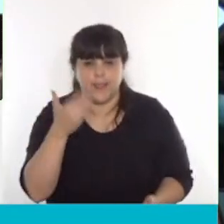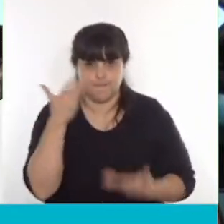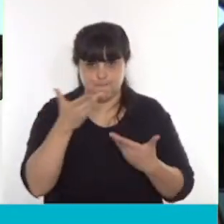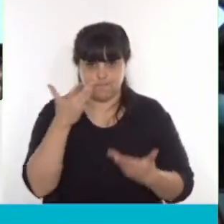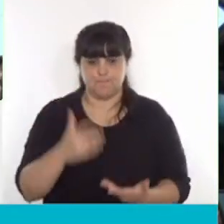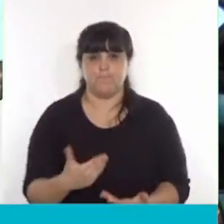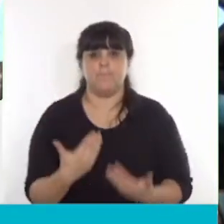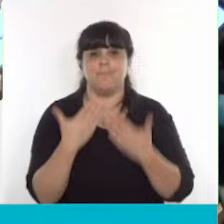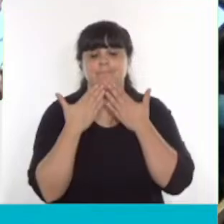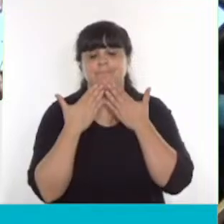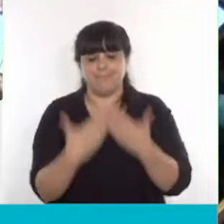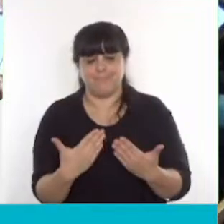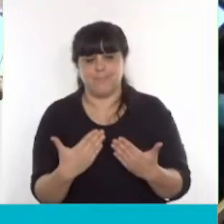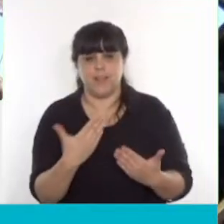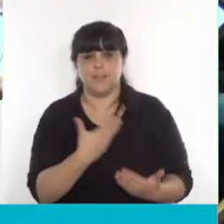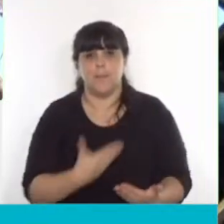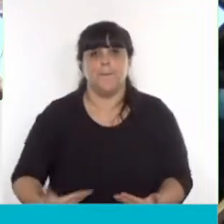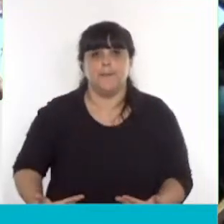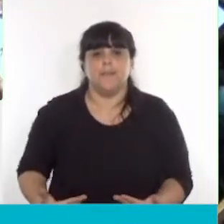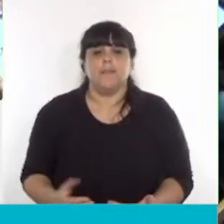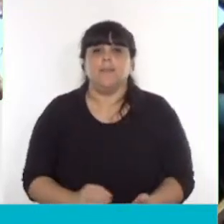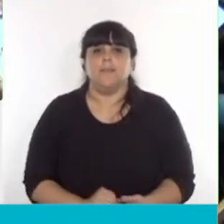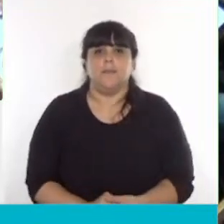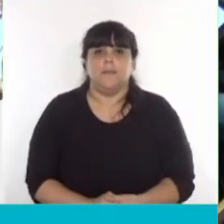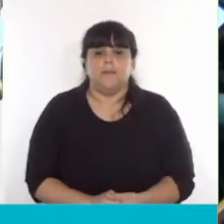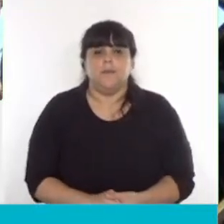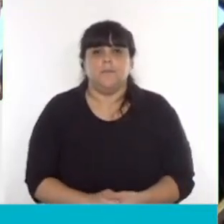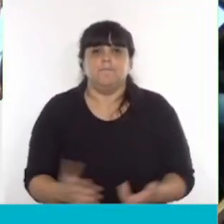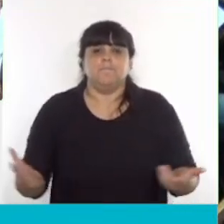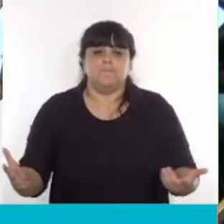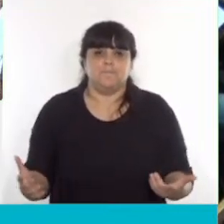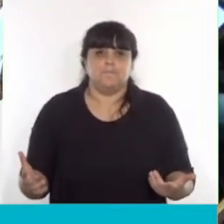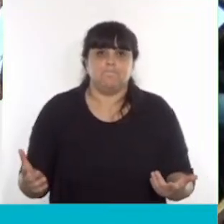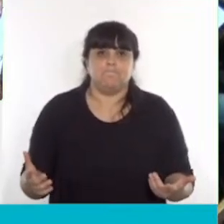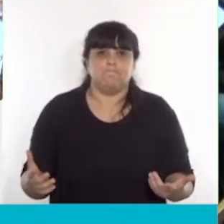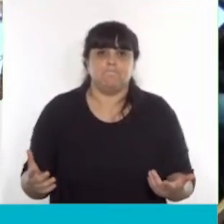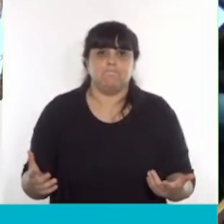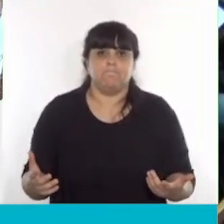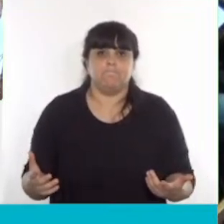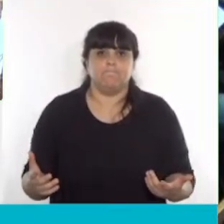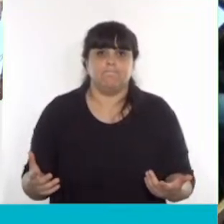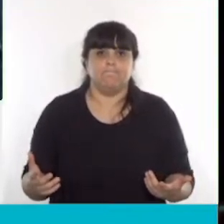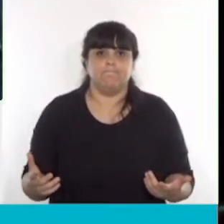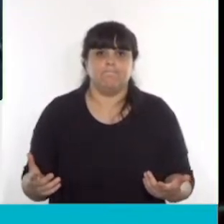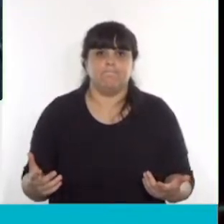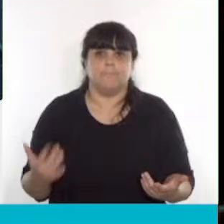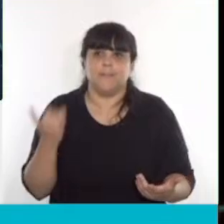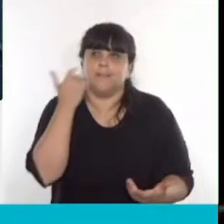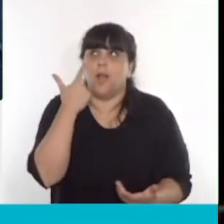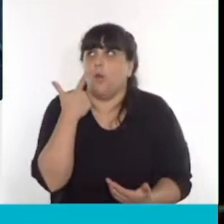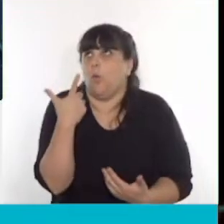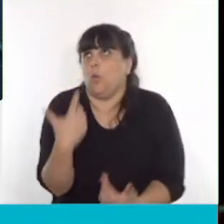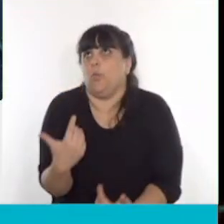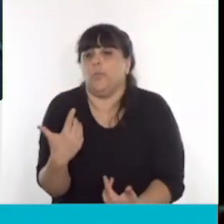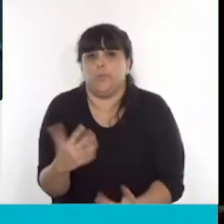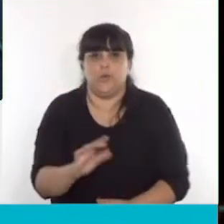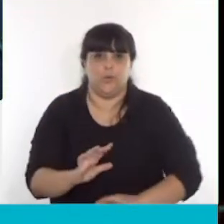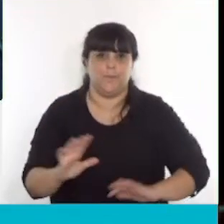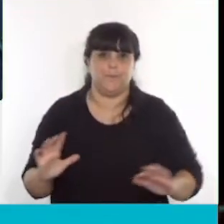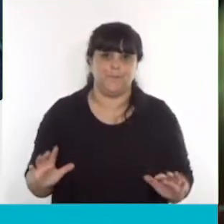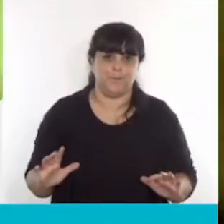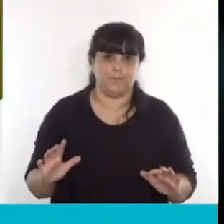Gracias, señor presidente. Bueno, lo que ya es una obviedad es que